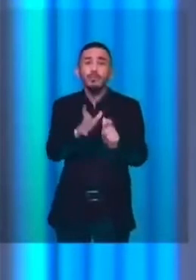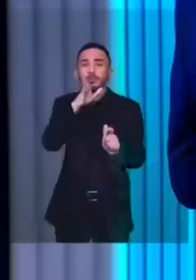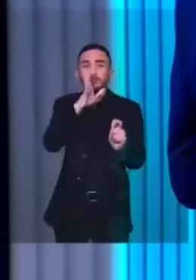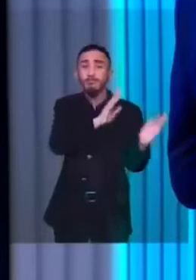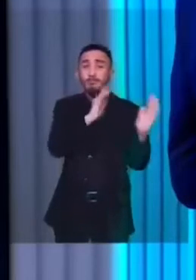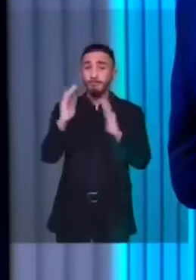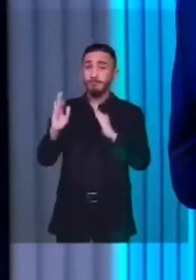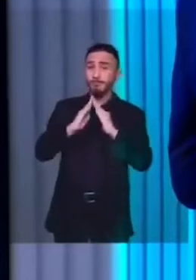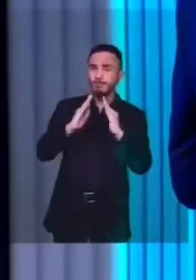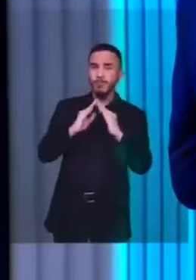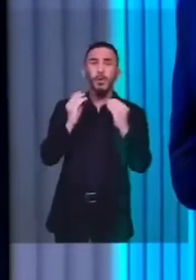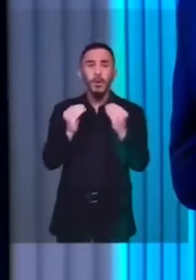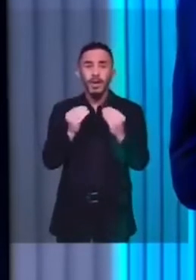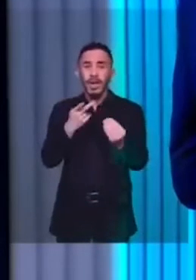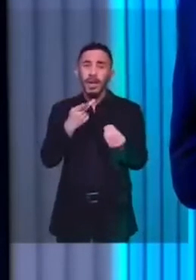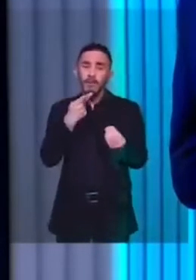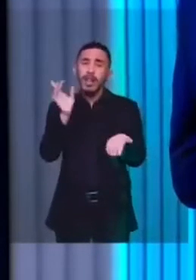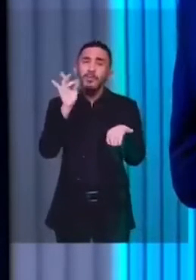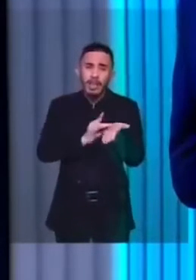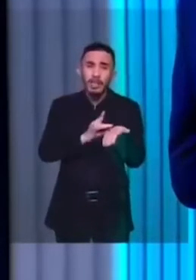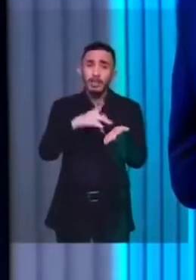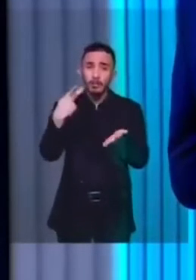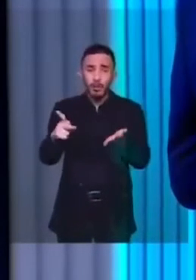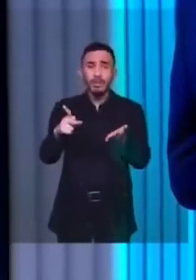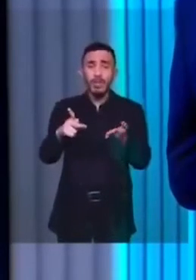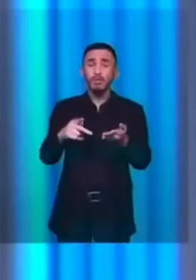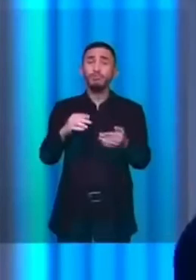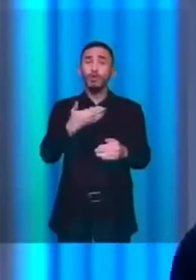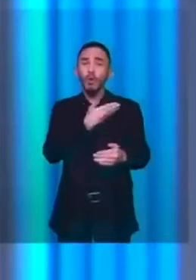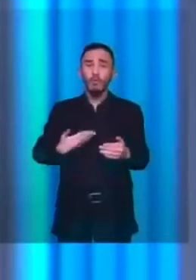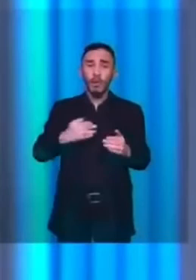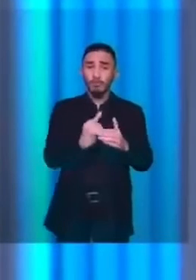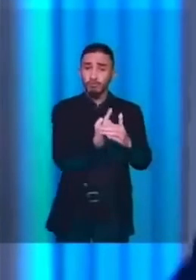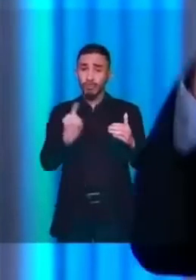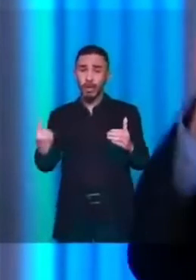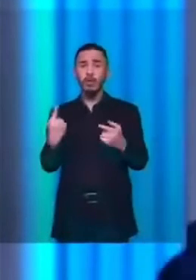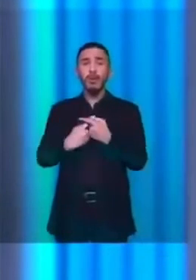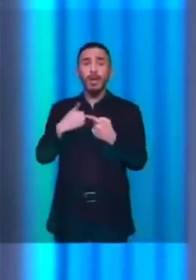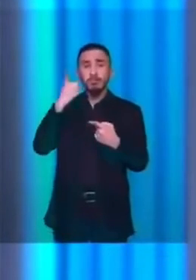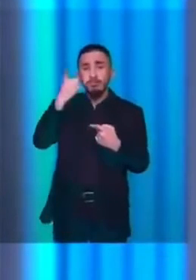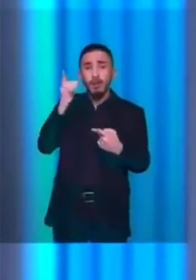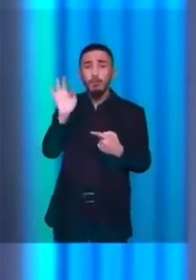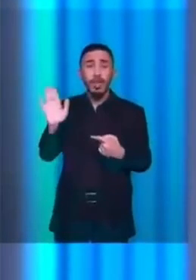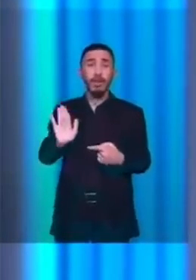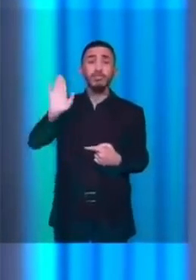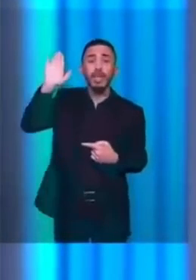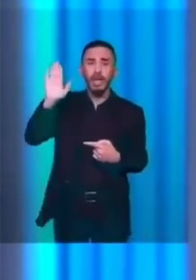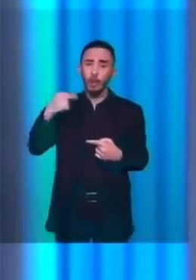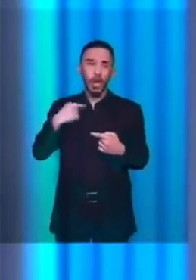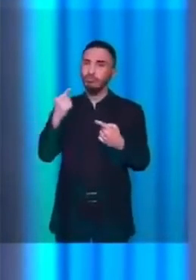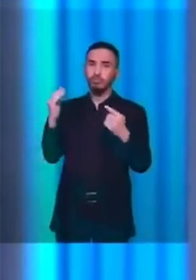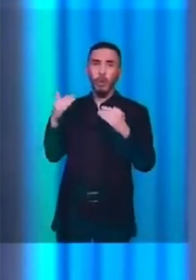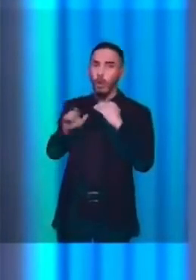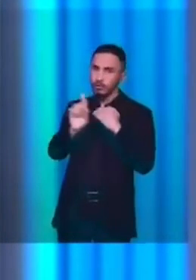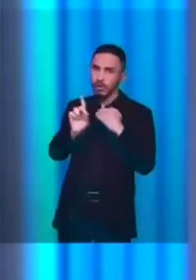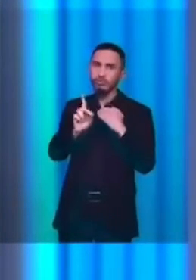imágenes del debate de anoche. Anoche fue el último debate. Sí. Acusaciones cruzadas. ¿Fue? Tremendo, fue Lula da Silva, que